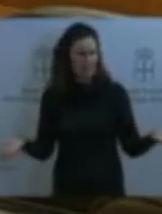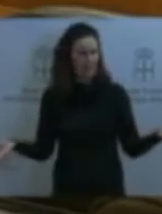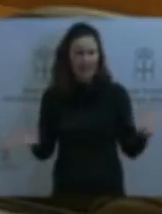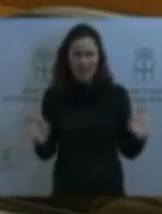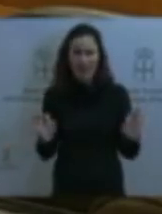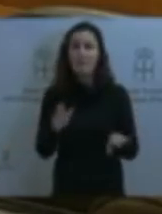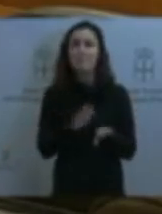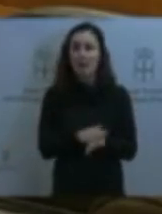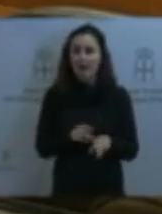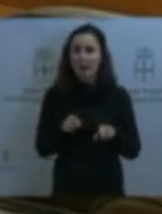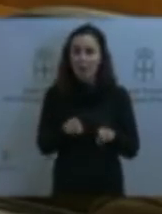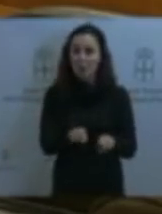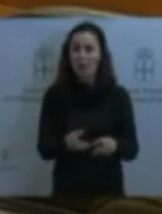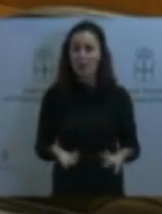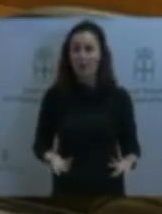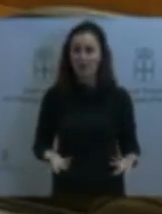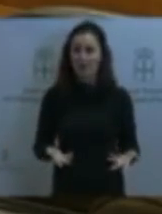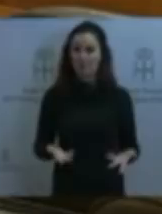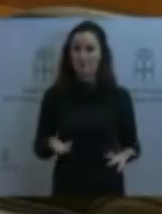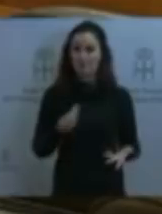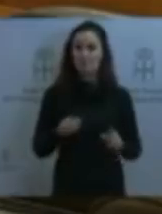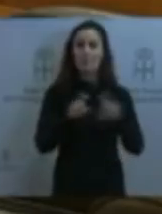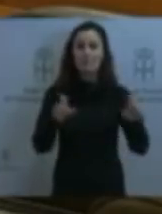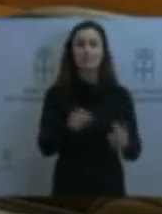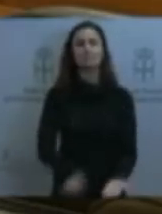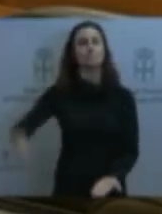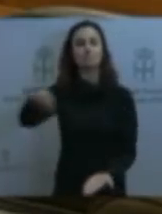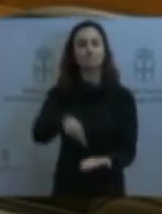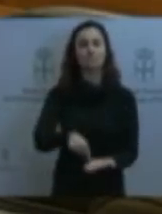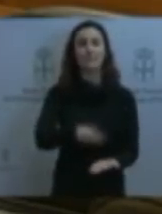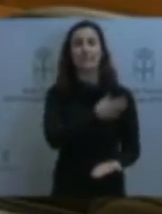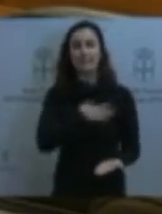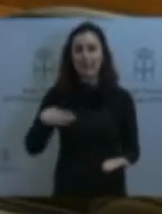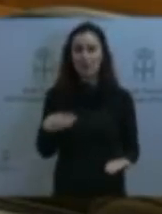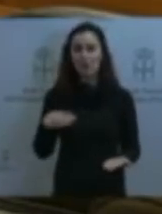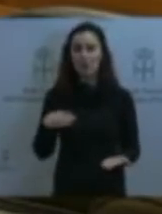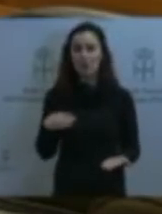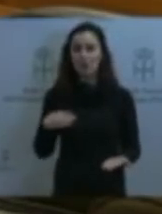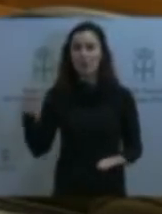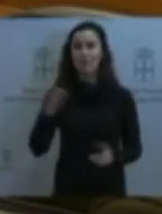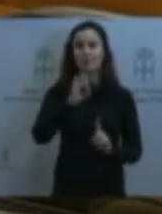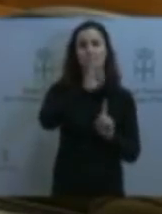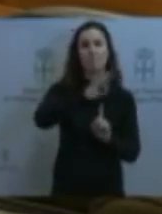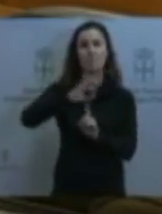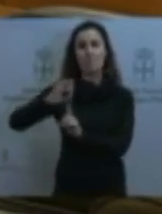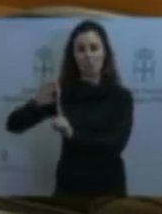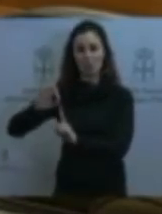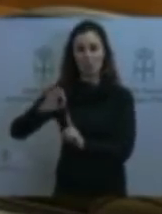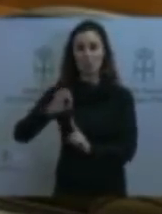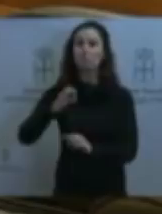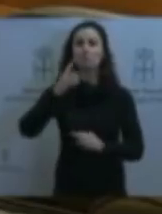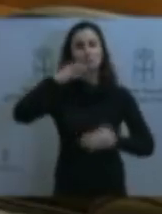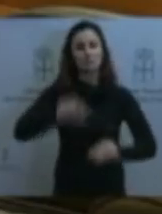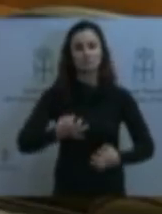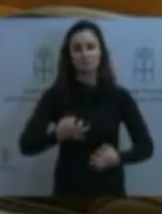a esa empresa y a exigir que pusieran la señalización horizontal que debían, provisional, durante la época de